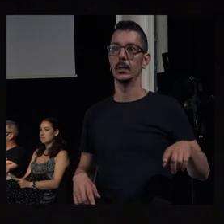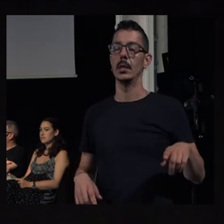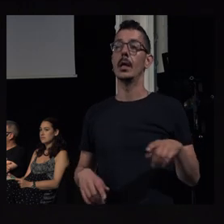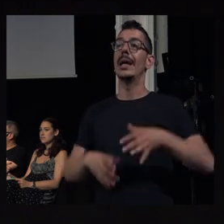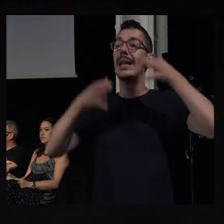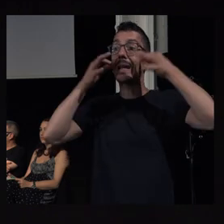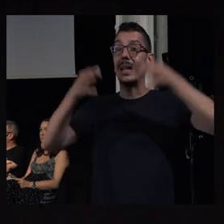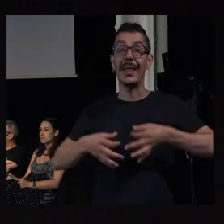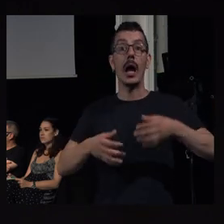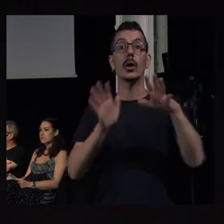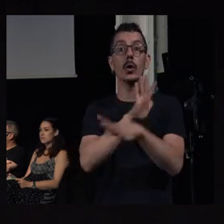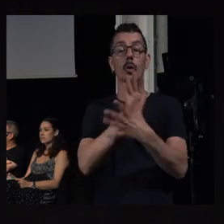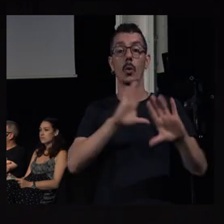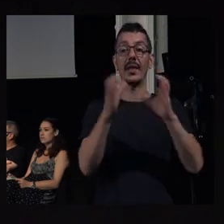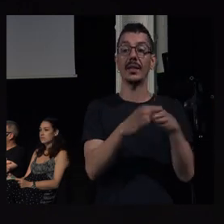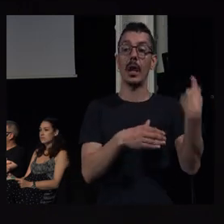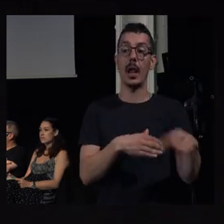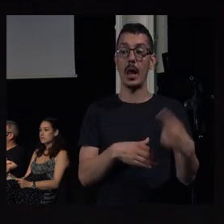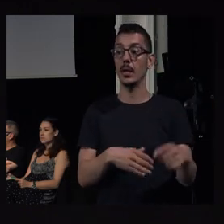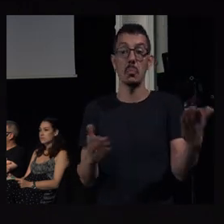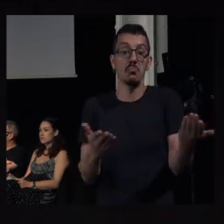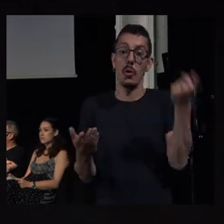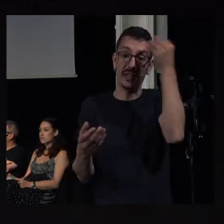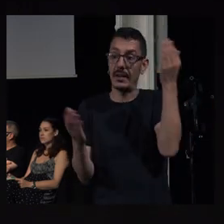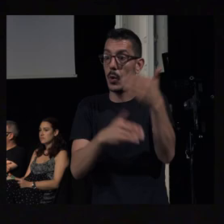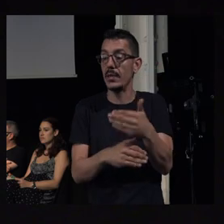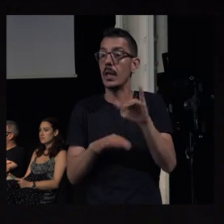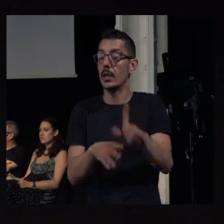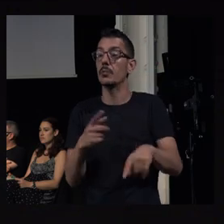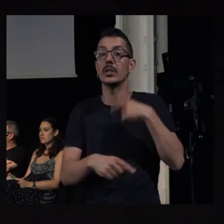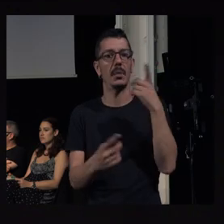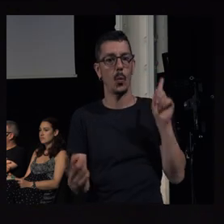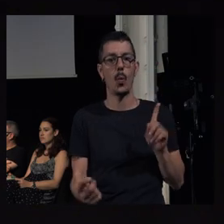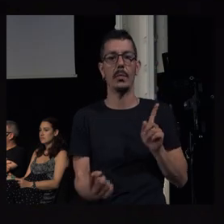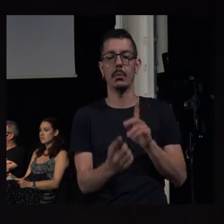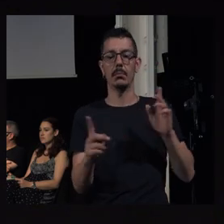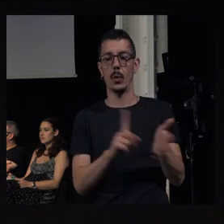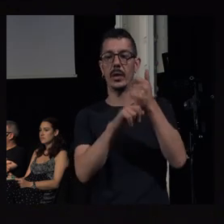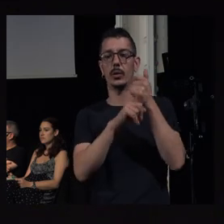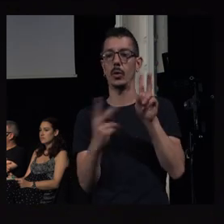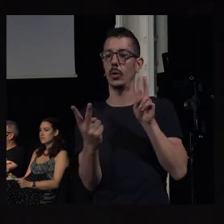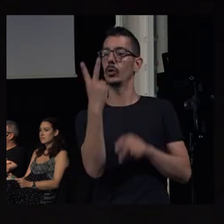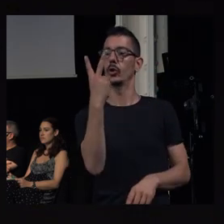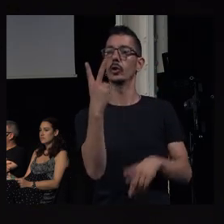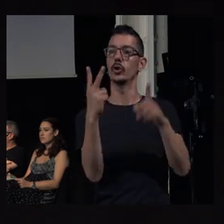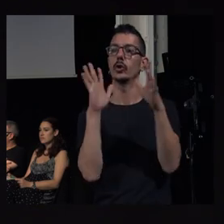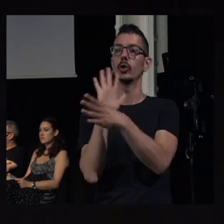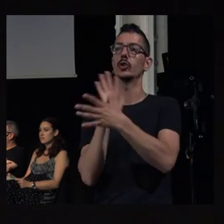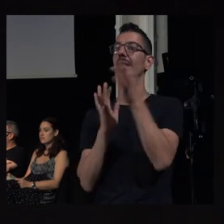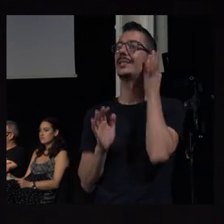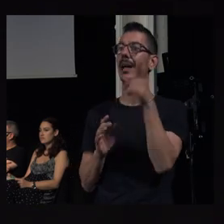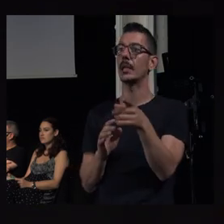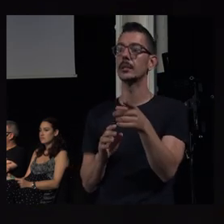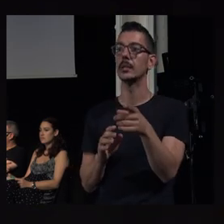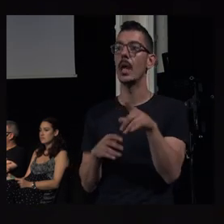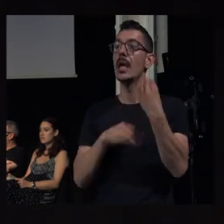¿no? Y de repente llego a la DIPU y me encuentro dos colectivos de gitanas que hacen un proyecto que te cagas, pero ¿qué les pasa? Que lo presentan